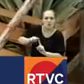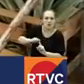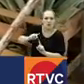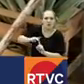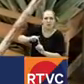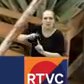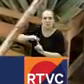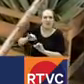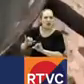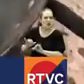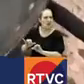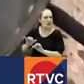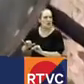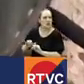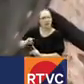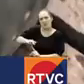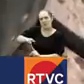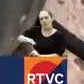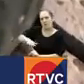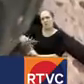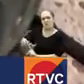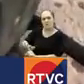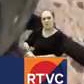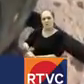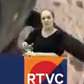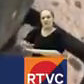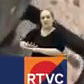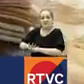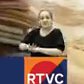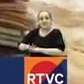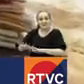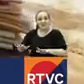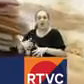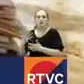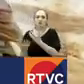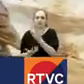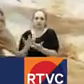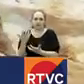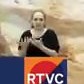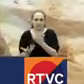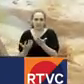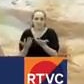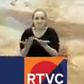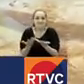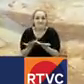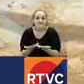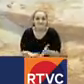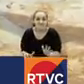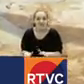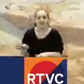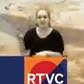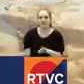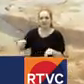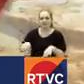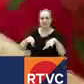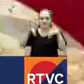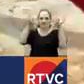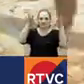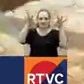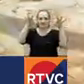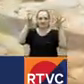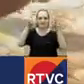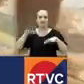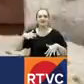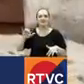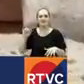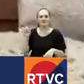descomposición, y posterior a esto, entonces pasan por un proceso de cocción. Hasta que finalmente sale una maravillosa hoja de piña lista